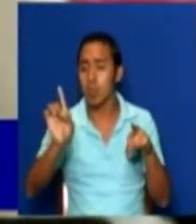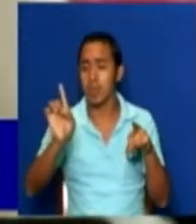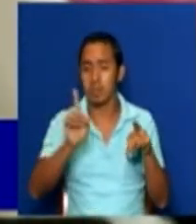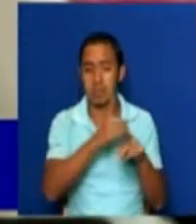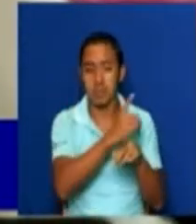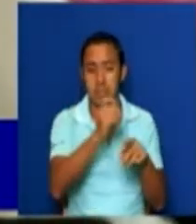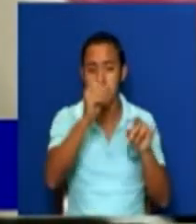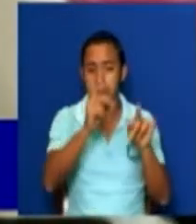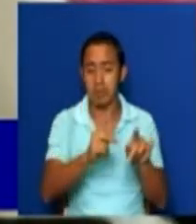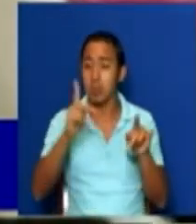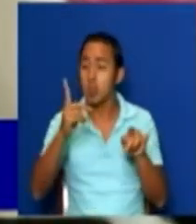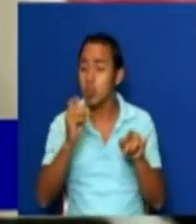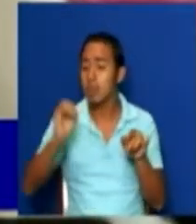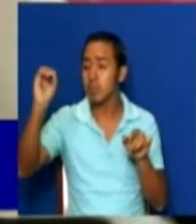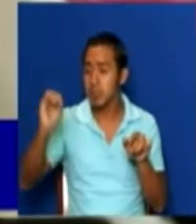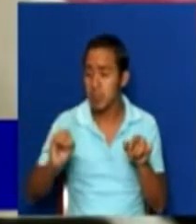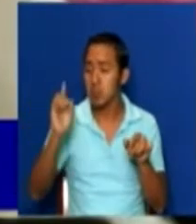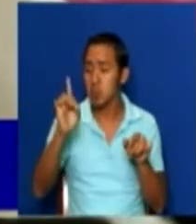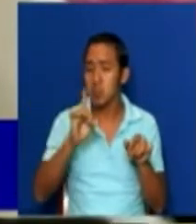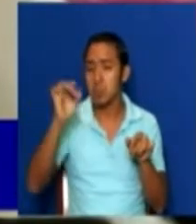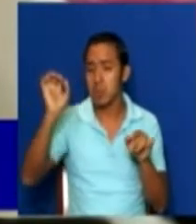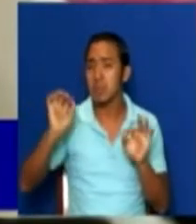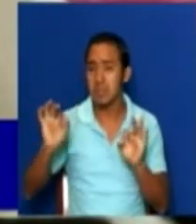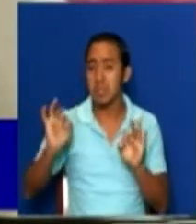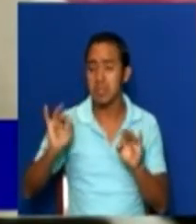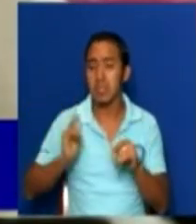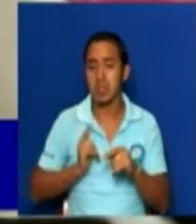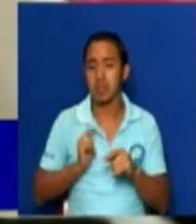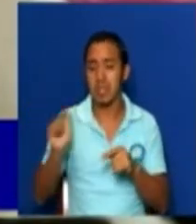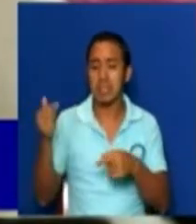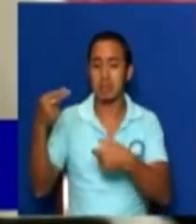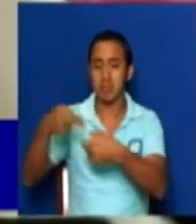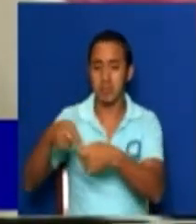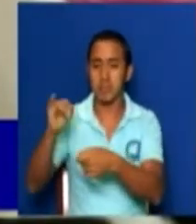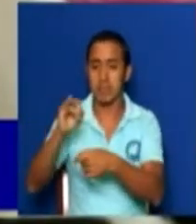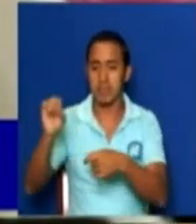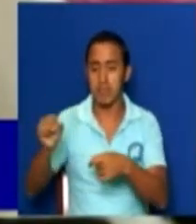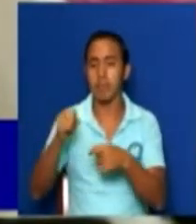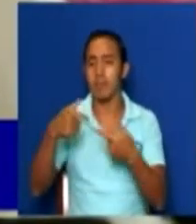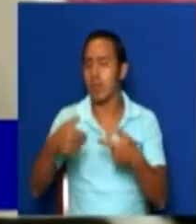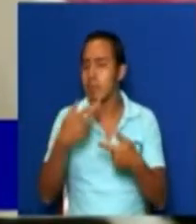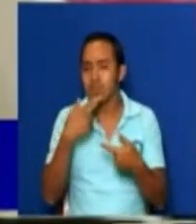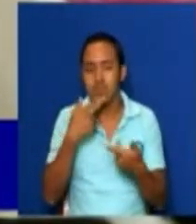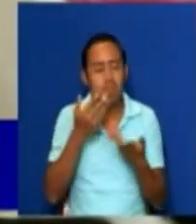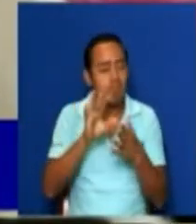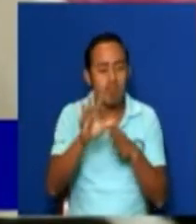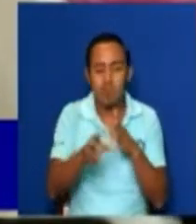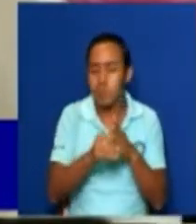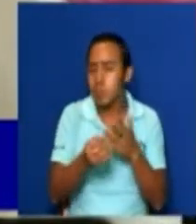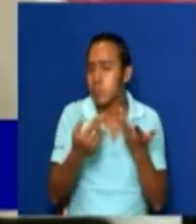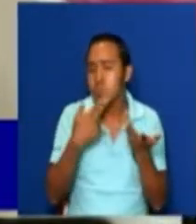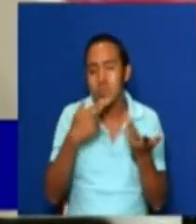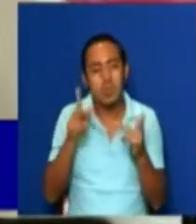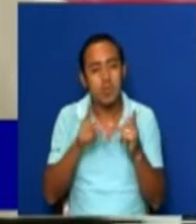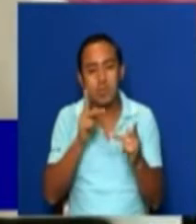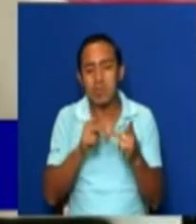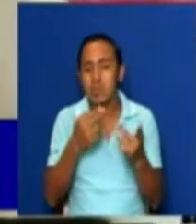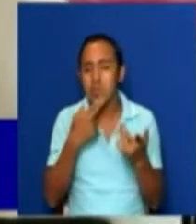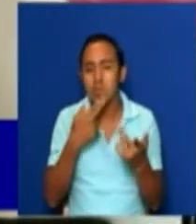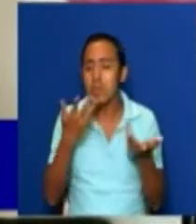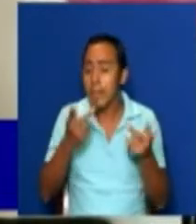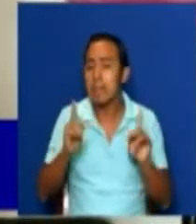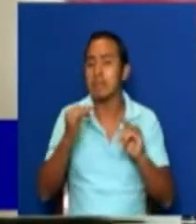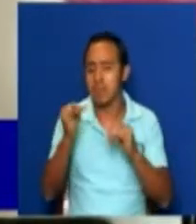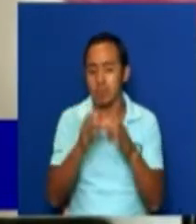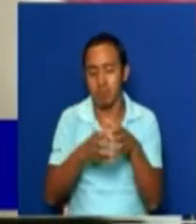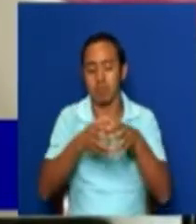una estaba registrada en el Seguro Social. Hoy eso ha cambiado, no les puedo dar el dato con exactitud, pero sí se